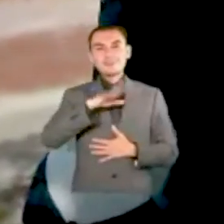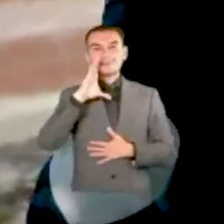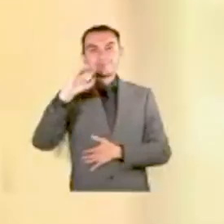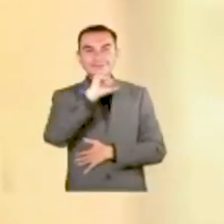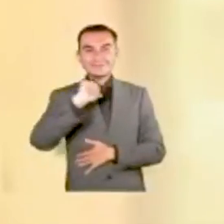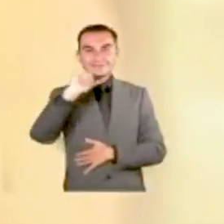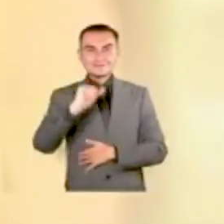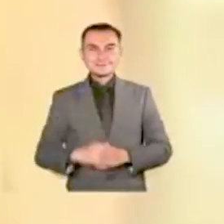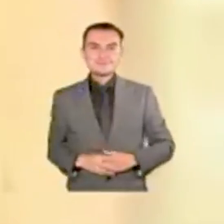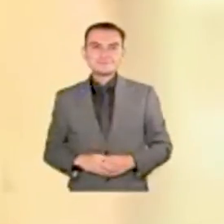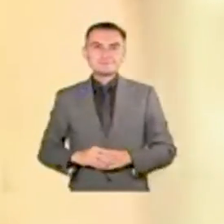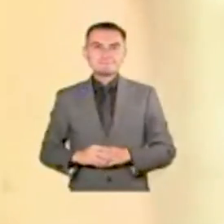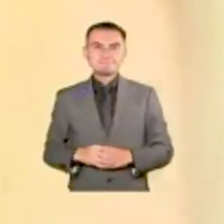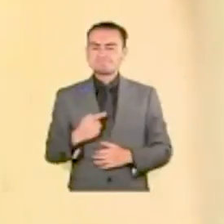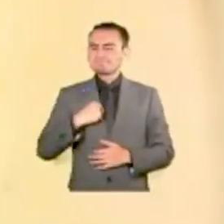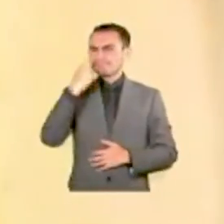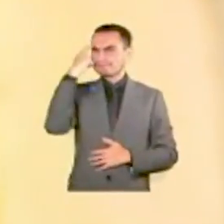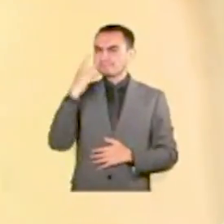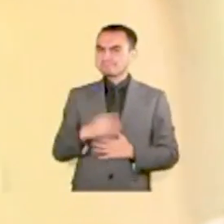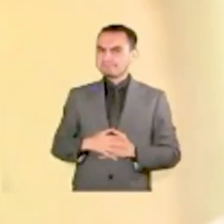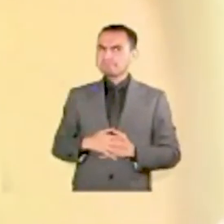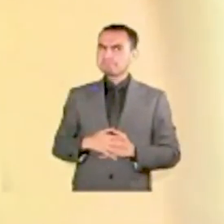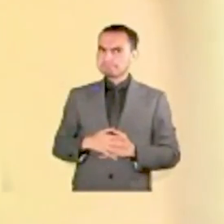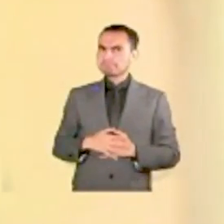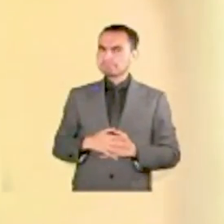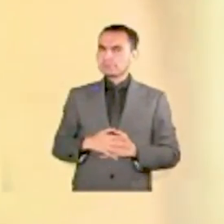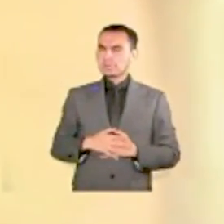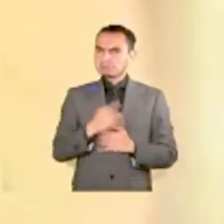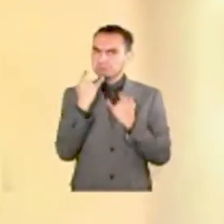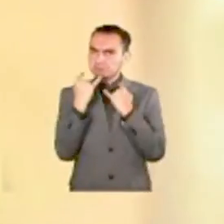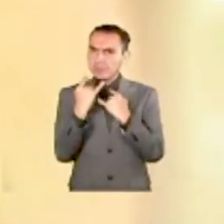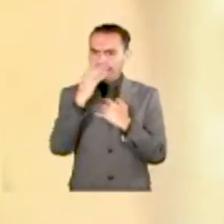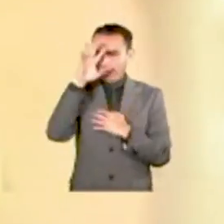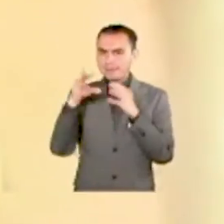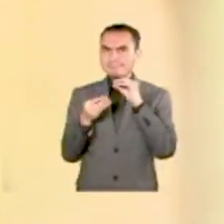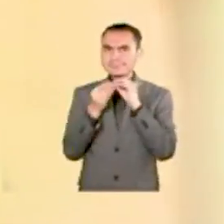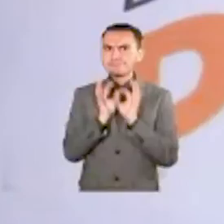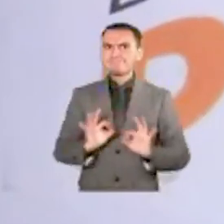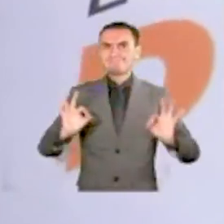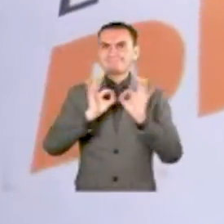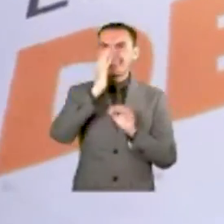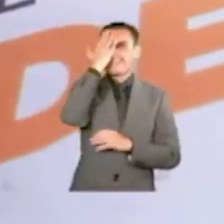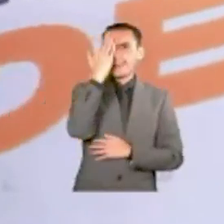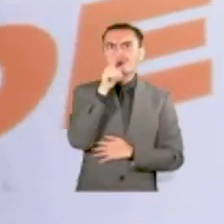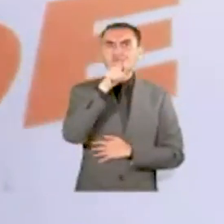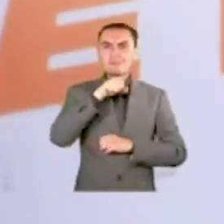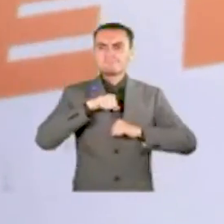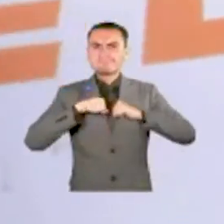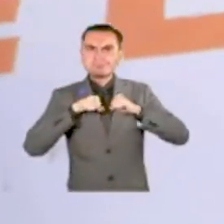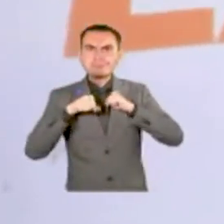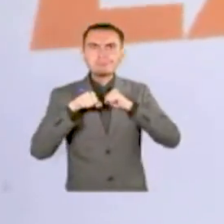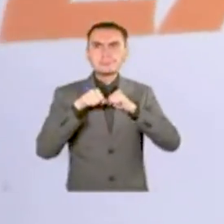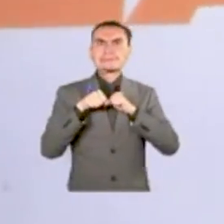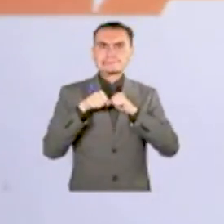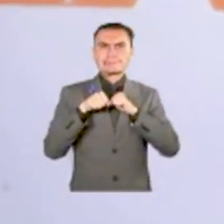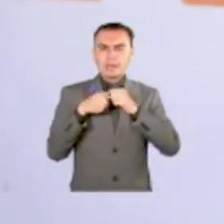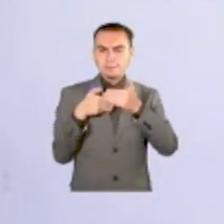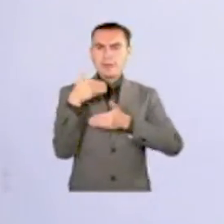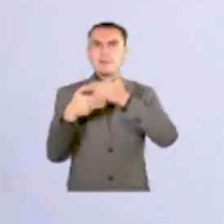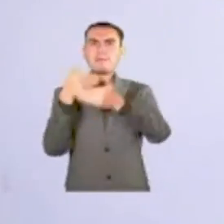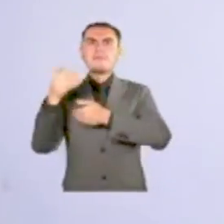mujeres. Nos parece sumamente interesante, al igual que valioso, los aportes significativos que viene desarrollando